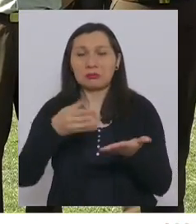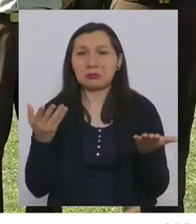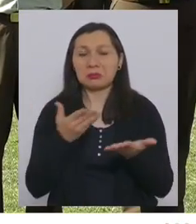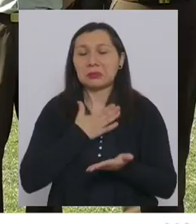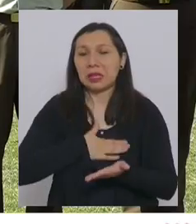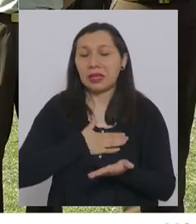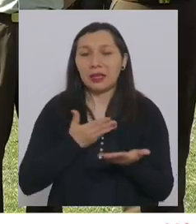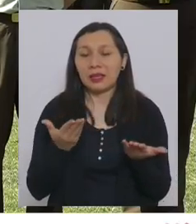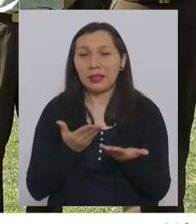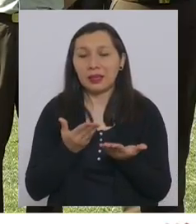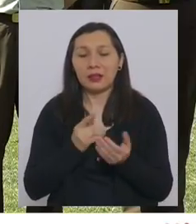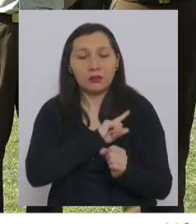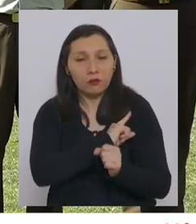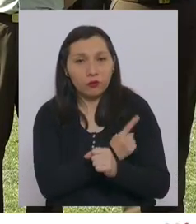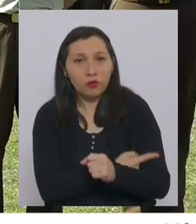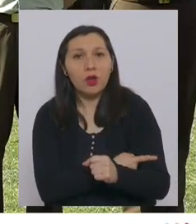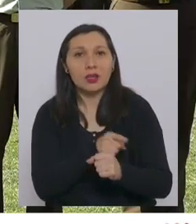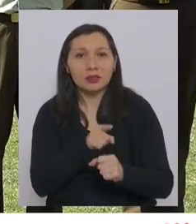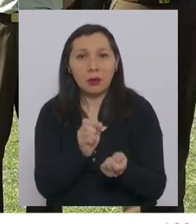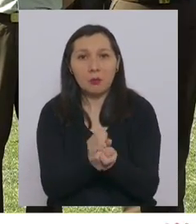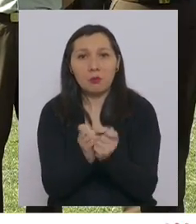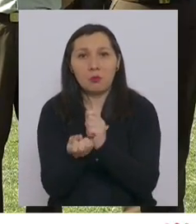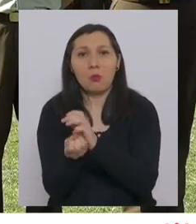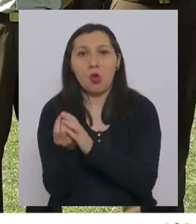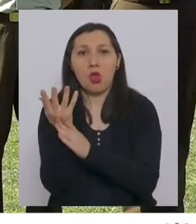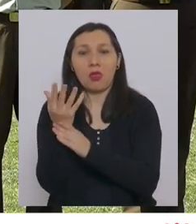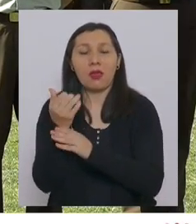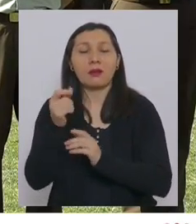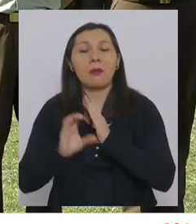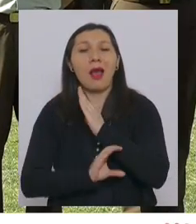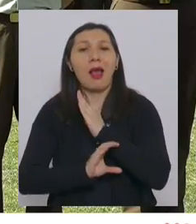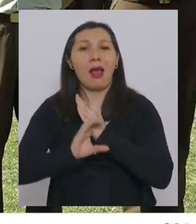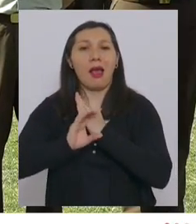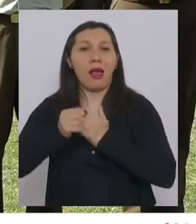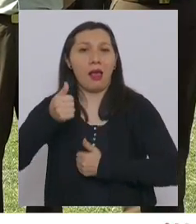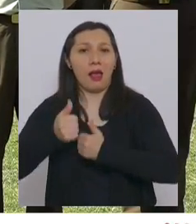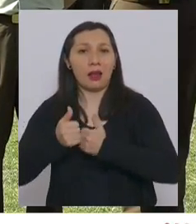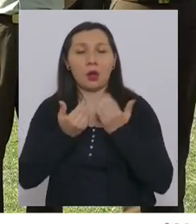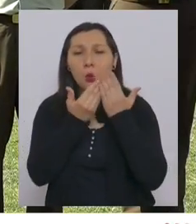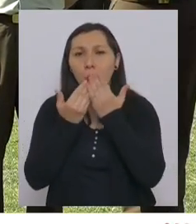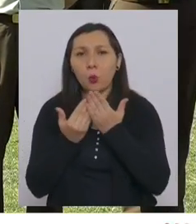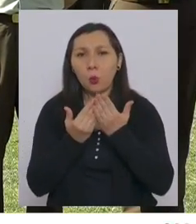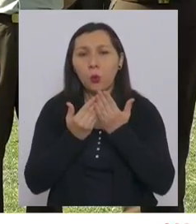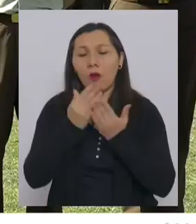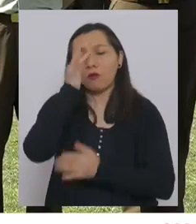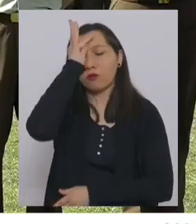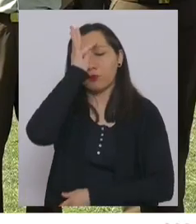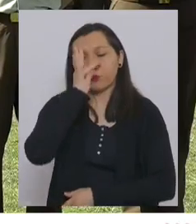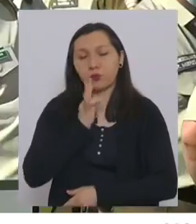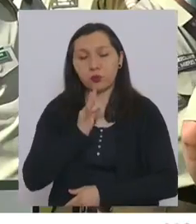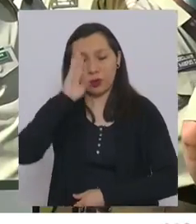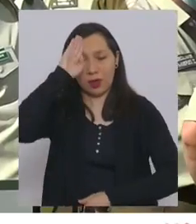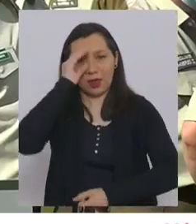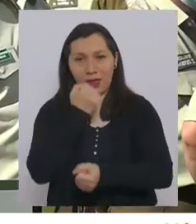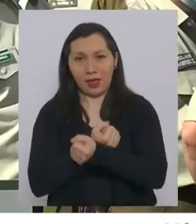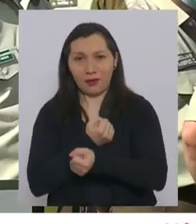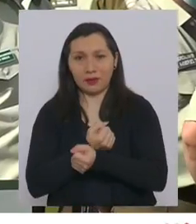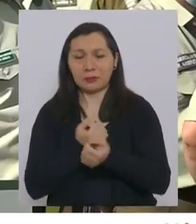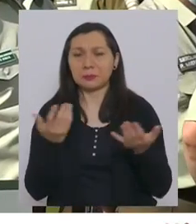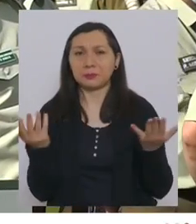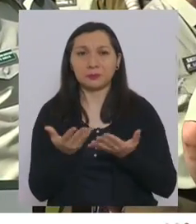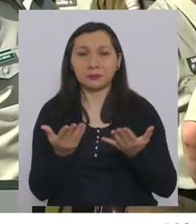es fortalecer y modernizar la carrera funcionaria de Carabineros de Chile.